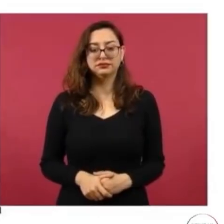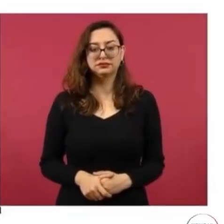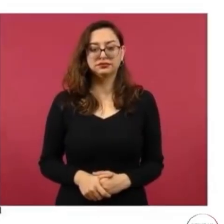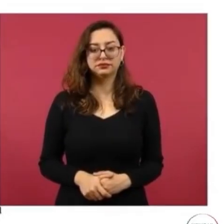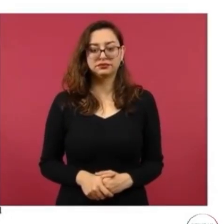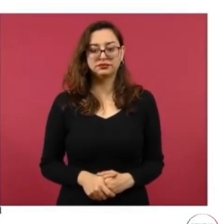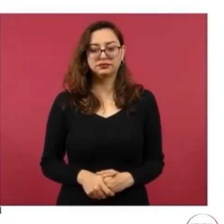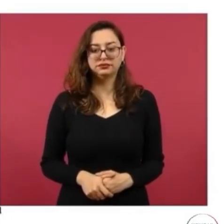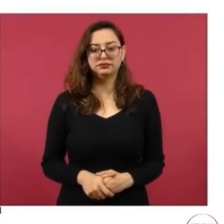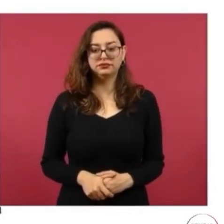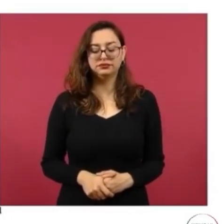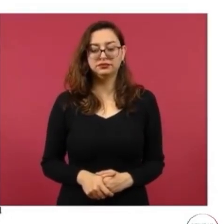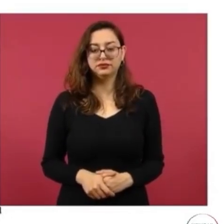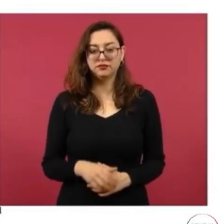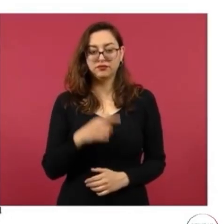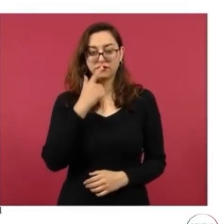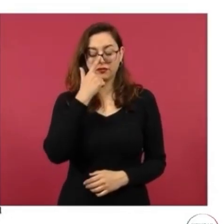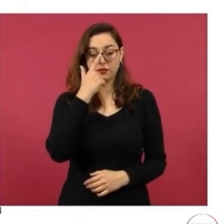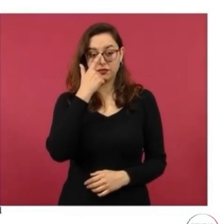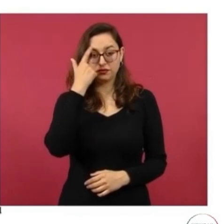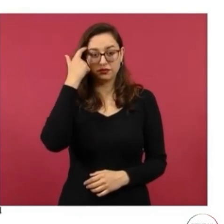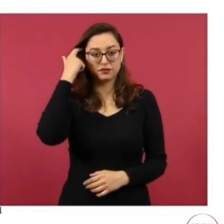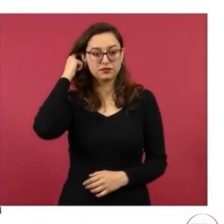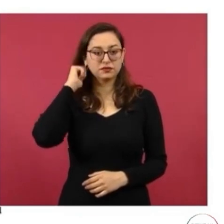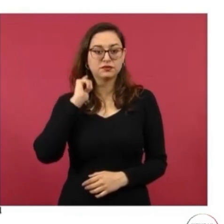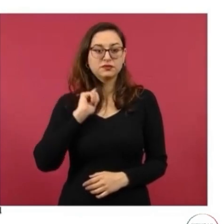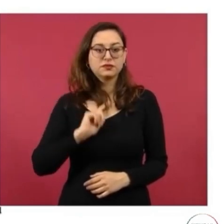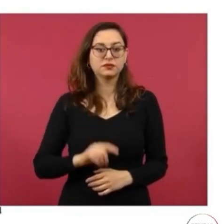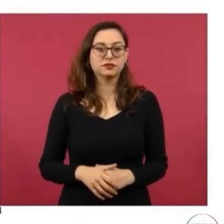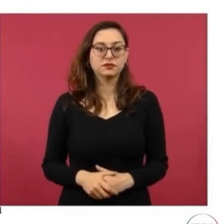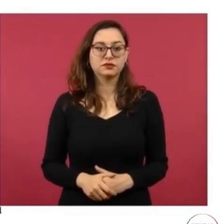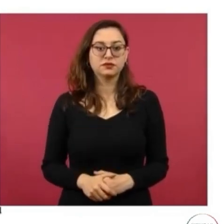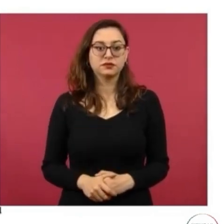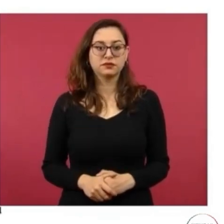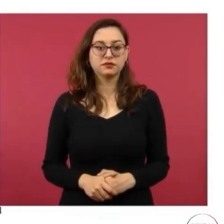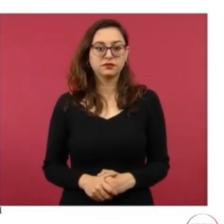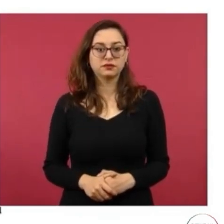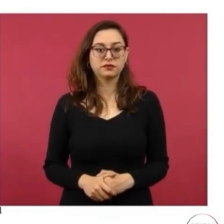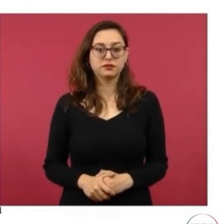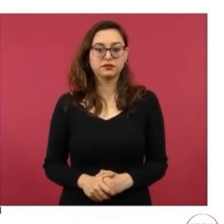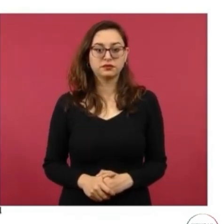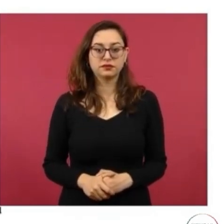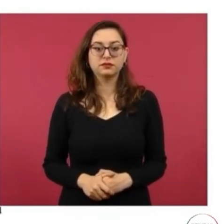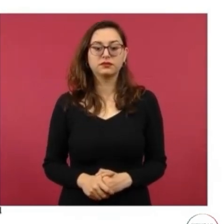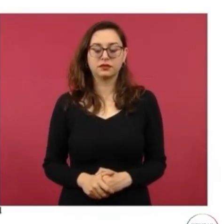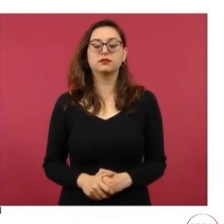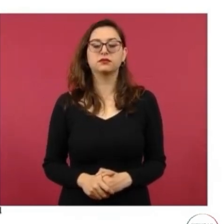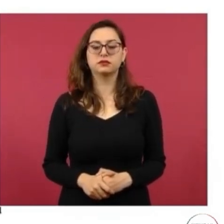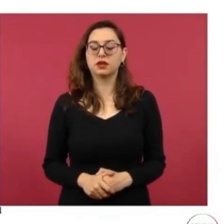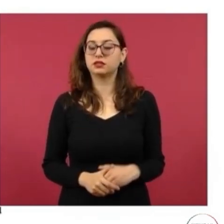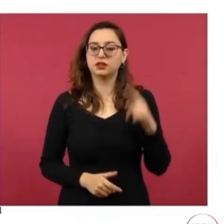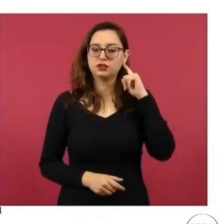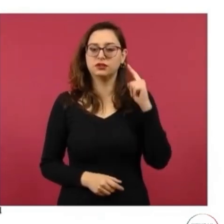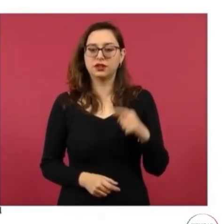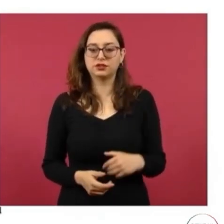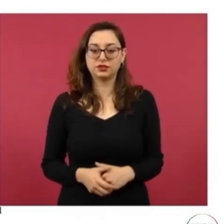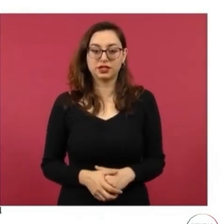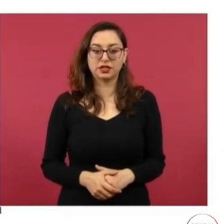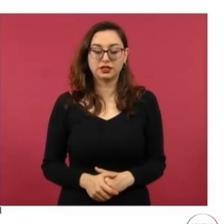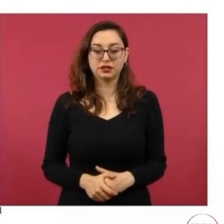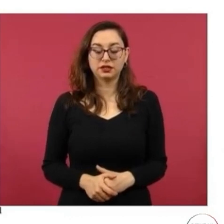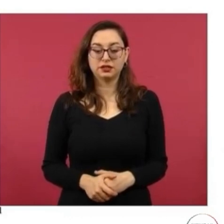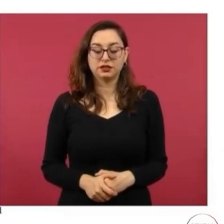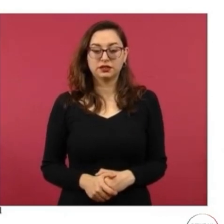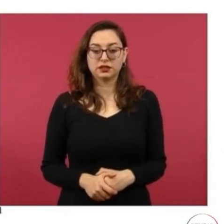según un periódico, es que es una joya esto, es igual como lo de los rieles.